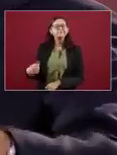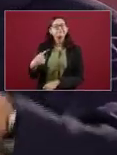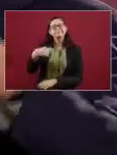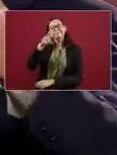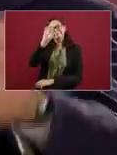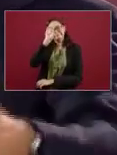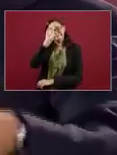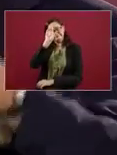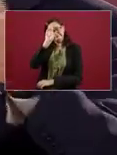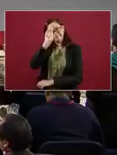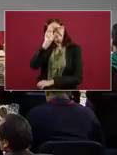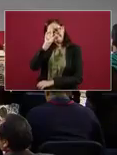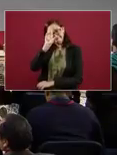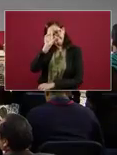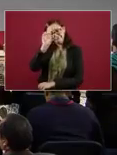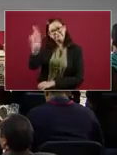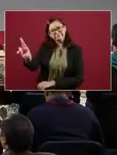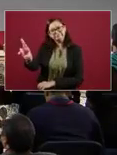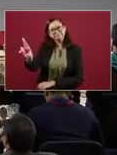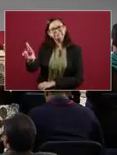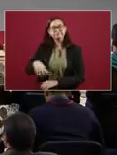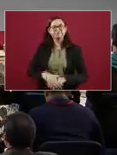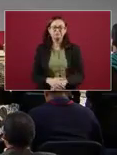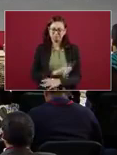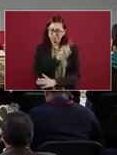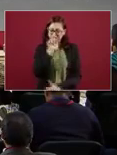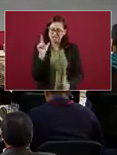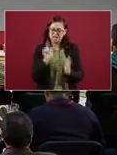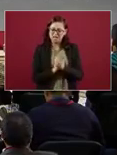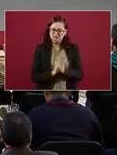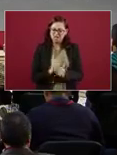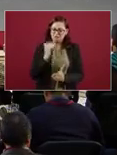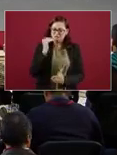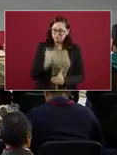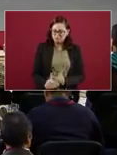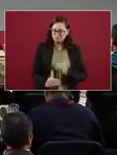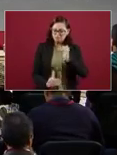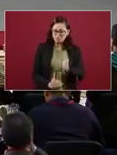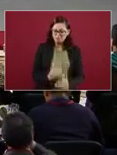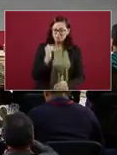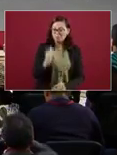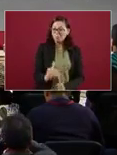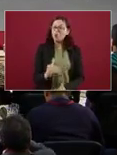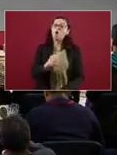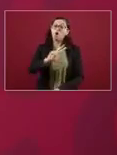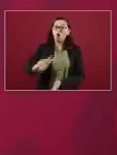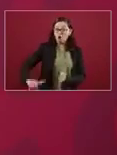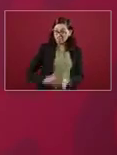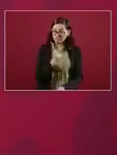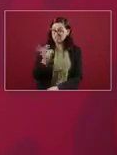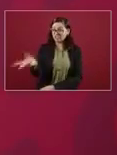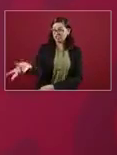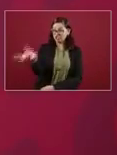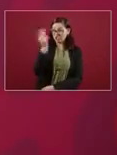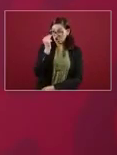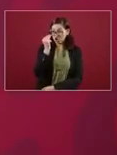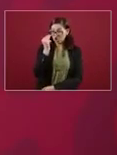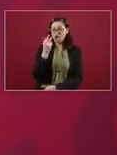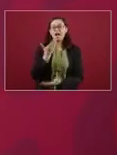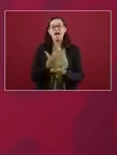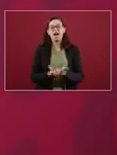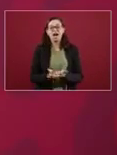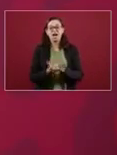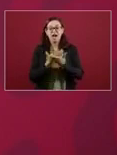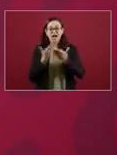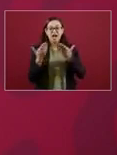vamos a cumplir con el procedimiento legal. Rechazaron por segunda vez, ahora le toca